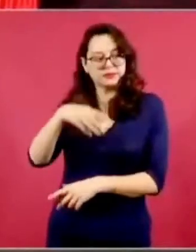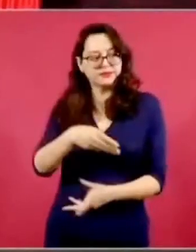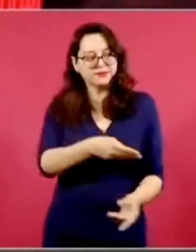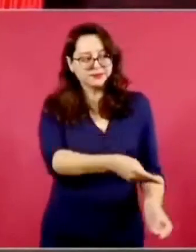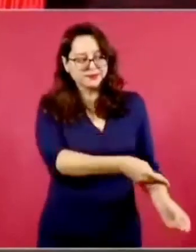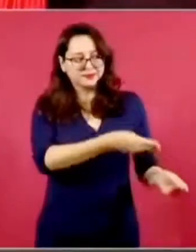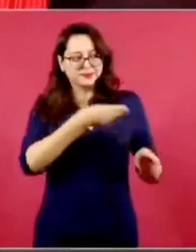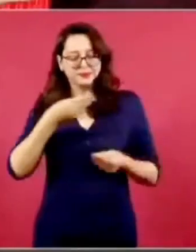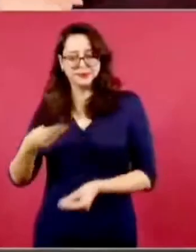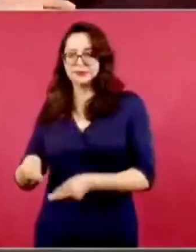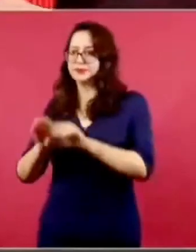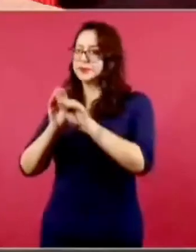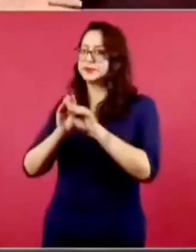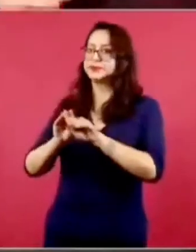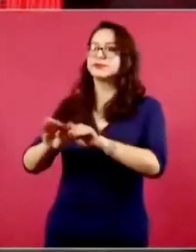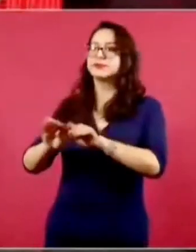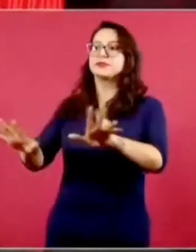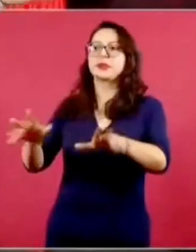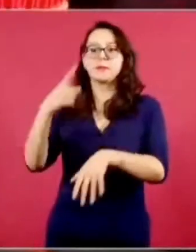Pero el